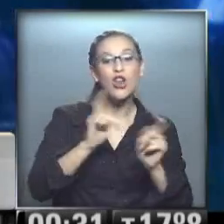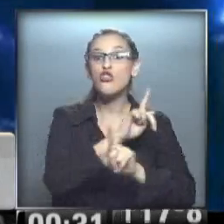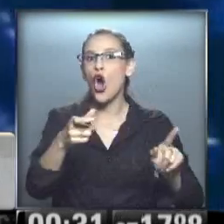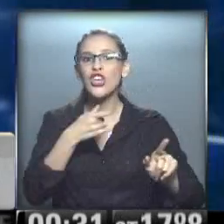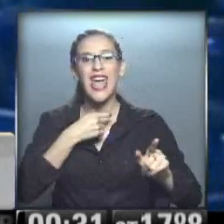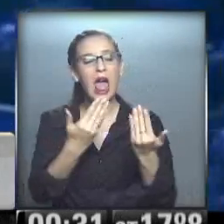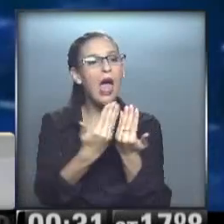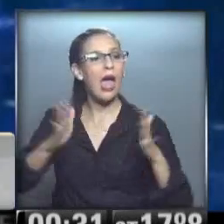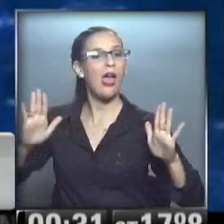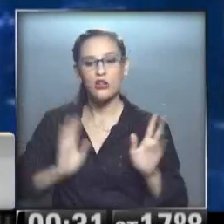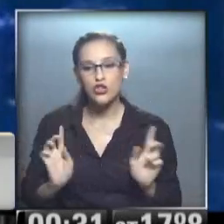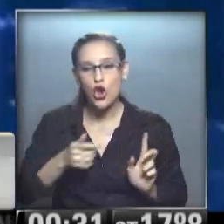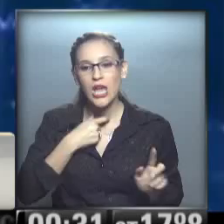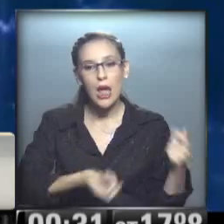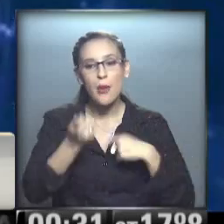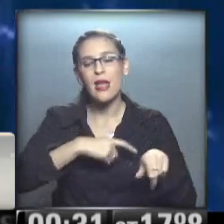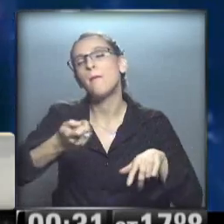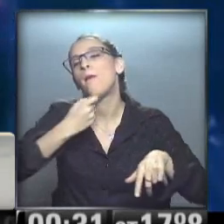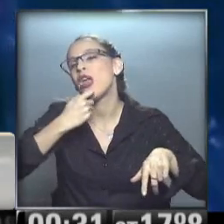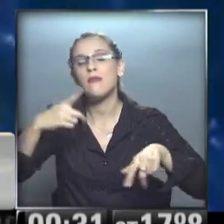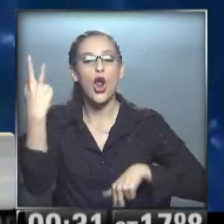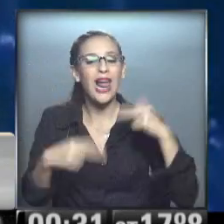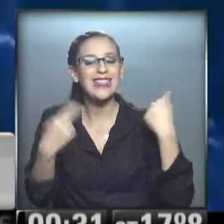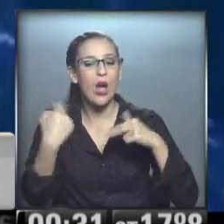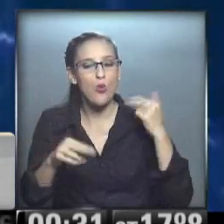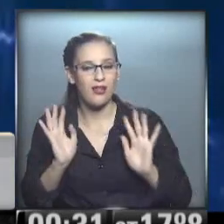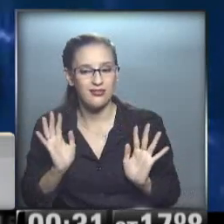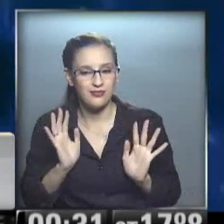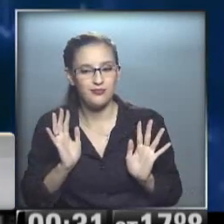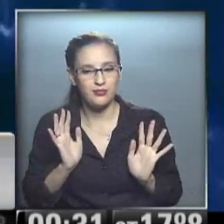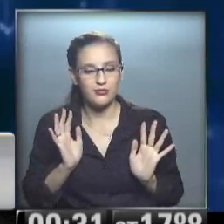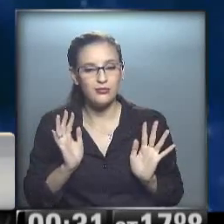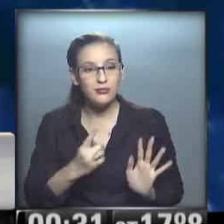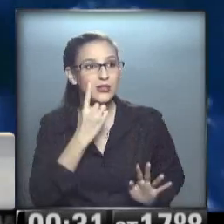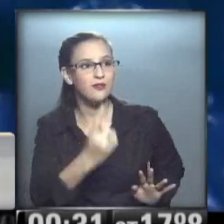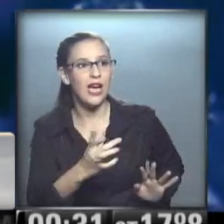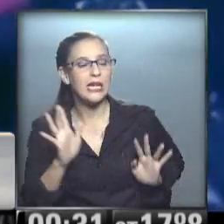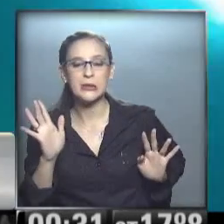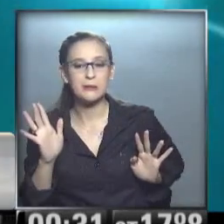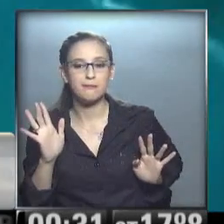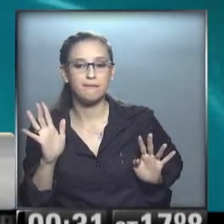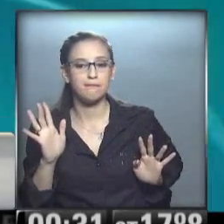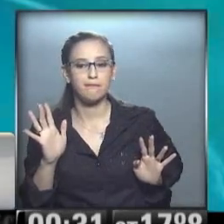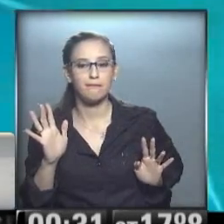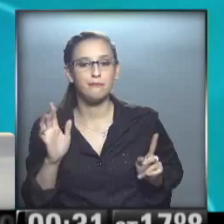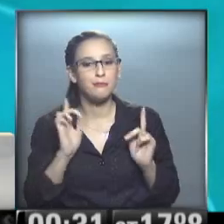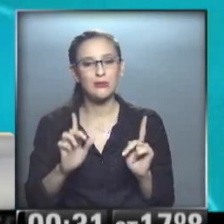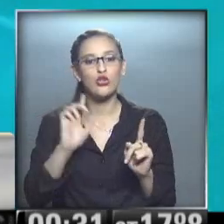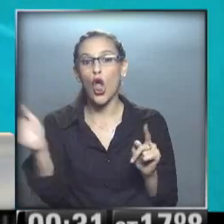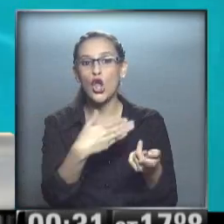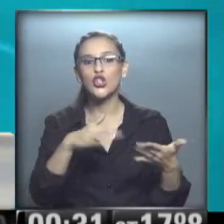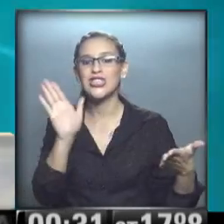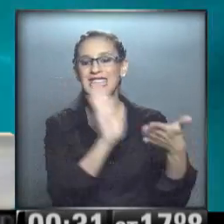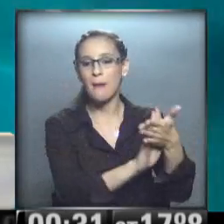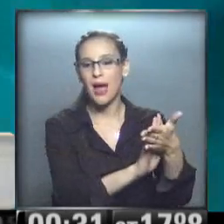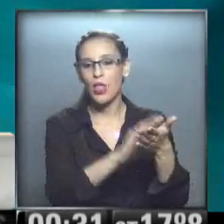puertas, ¿no? A vender, por ejemplo, restaurantes, que no los ve, están con las ventanas con los papeles de diario tapando para que la gente no